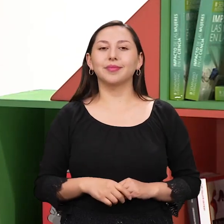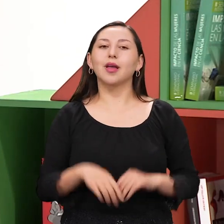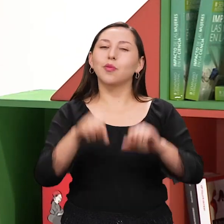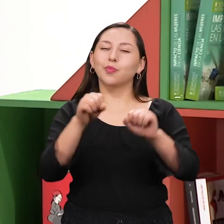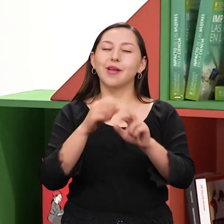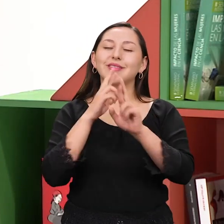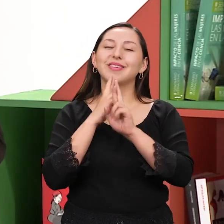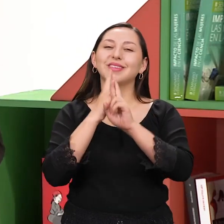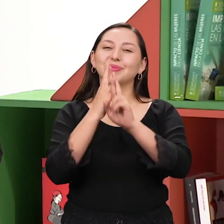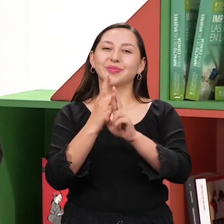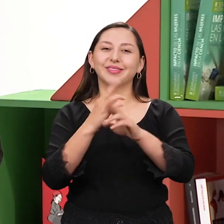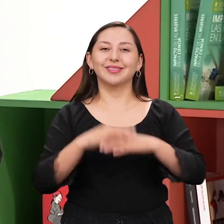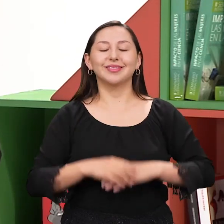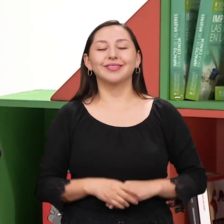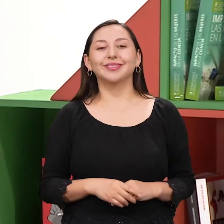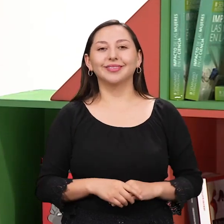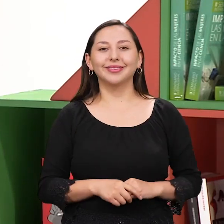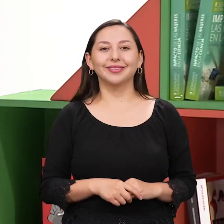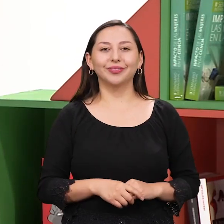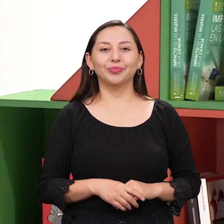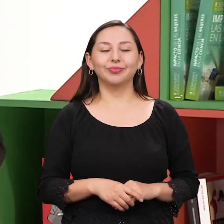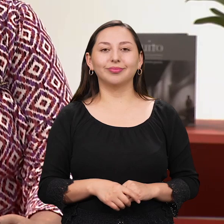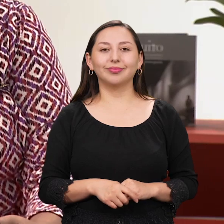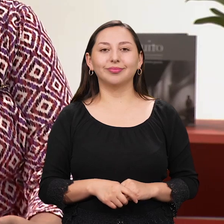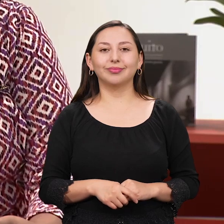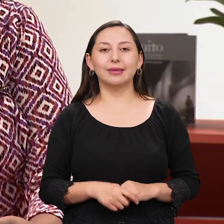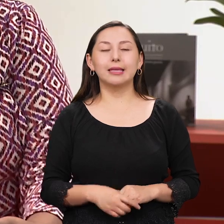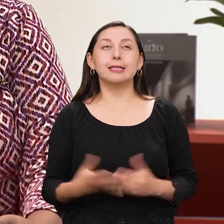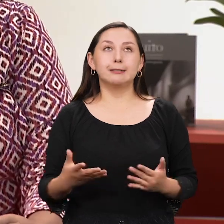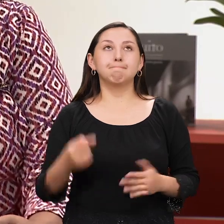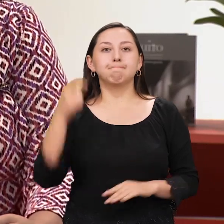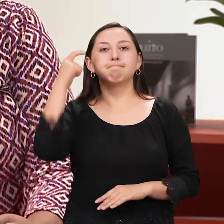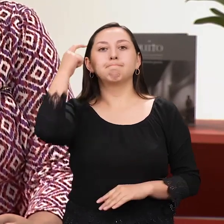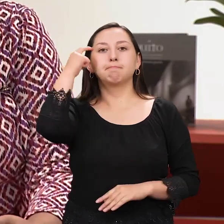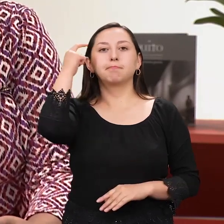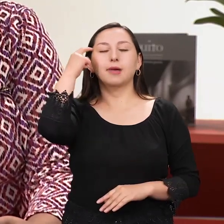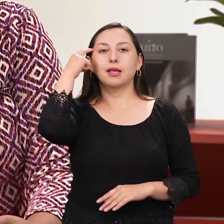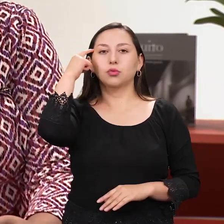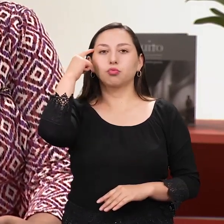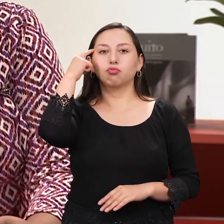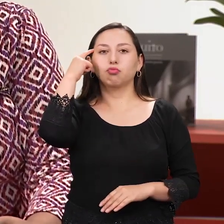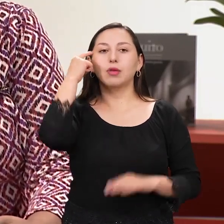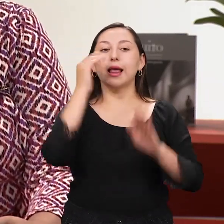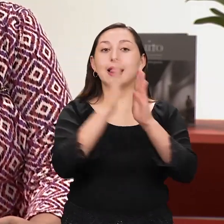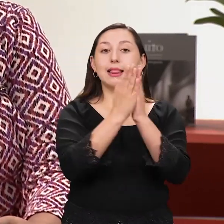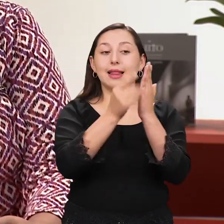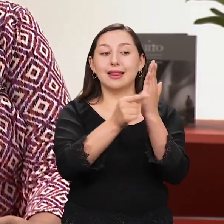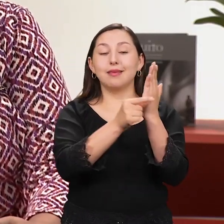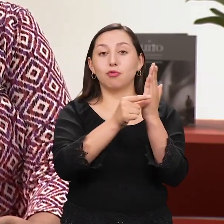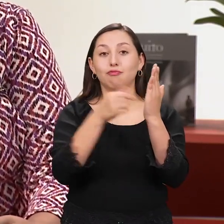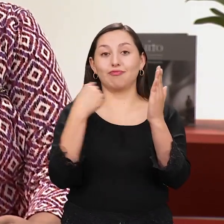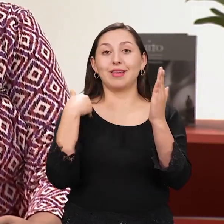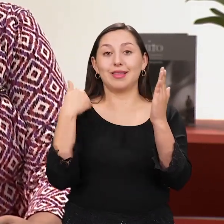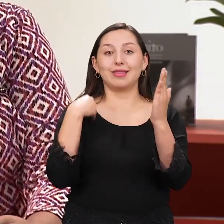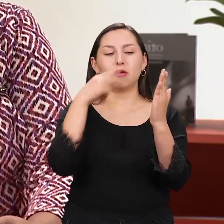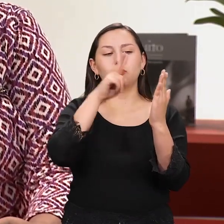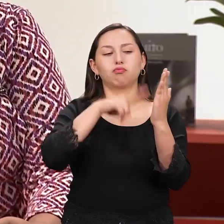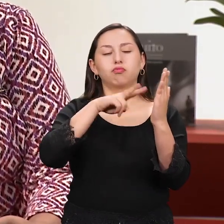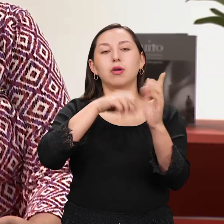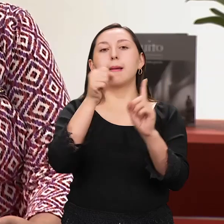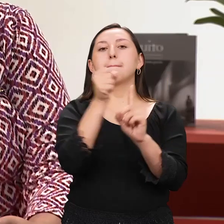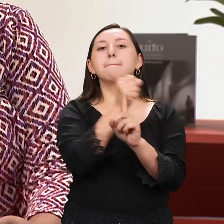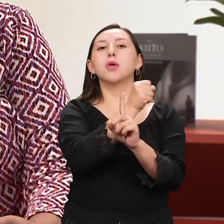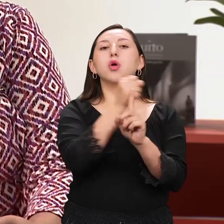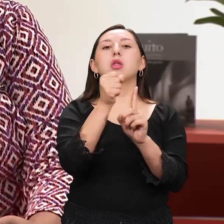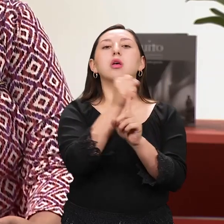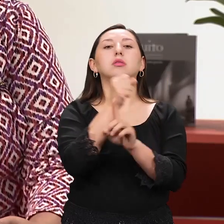a Natalia para que también le hagamos saber la respuesta. Creo que el último libro al que me refería, que se llama La violencia contra las mujeres